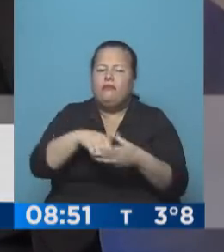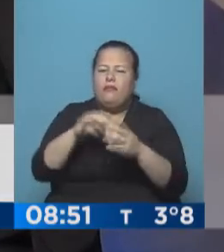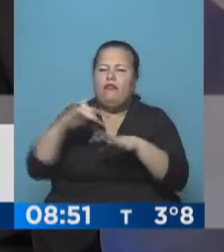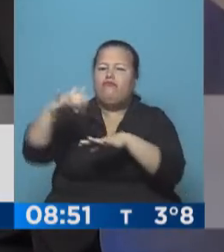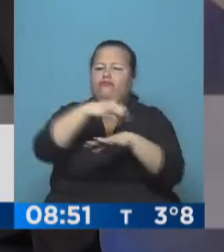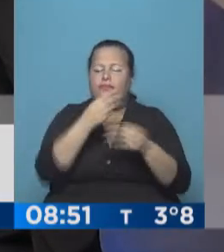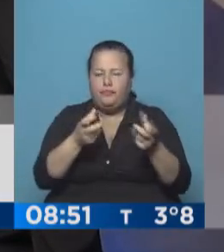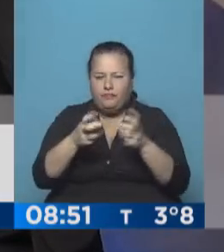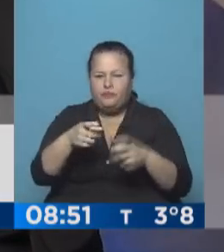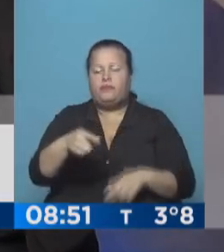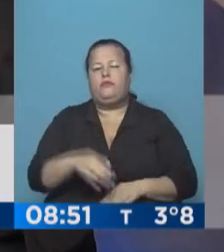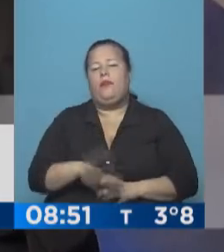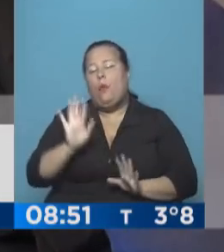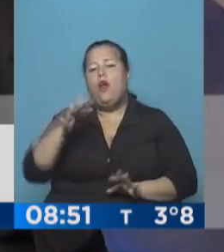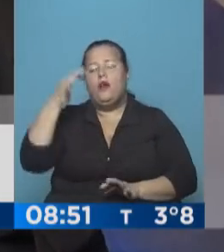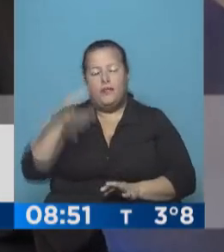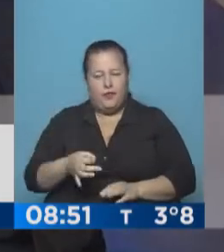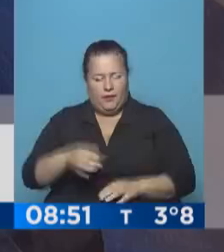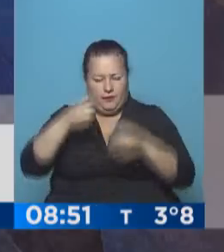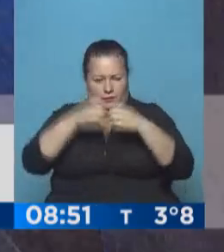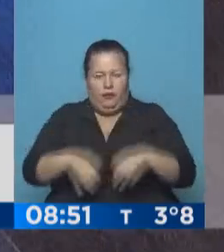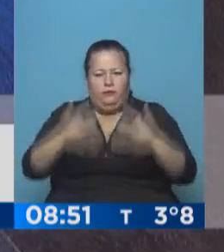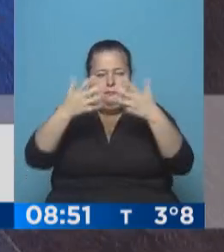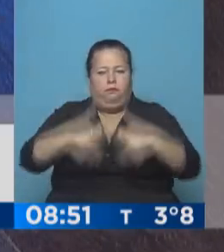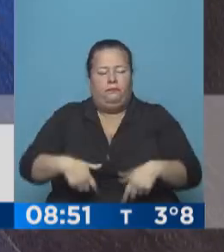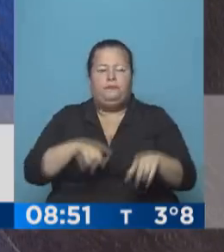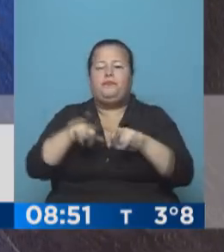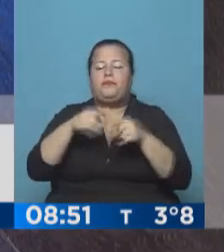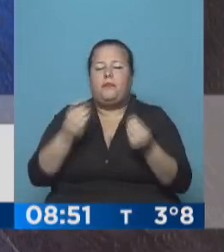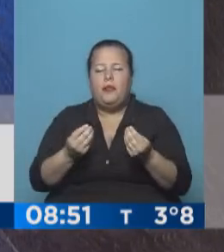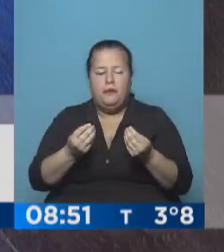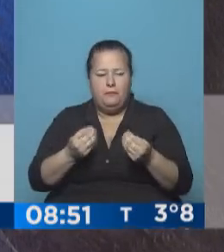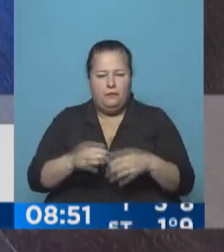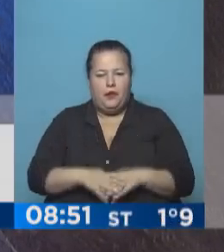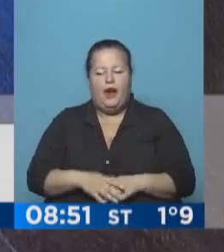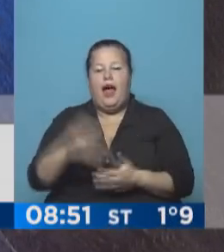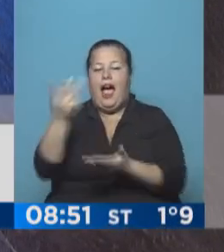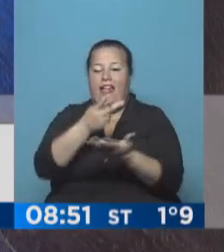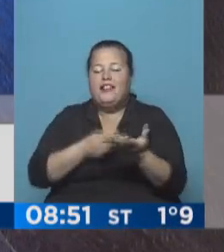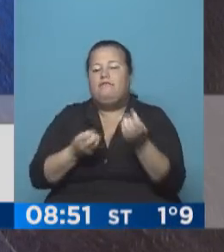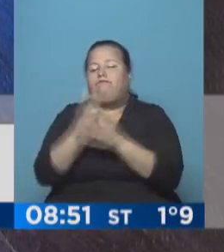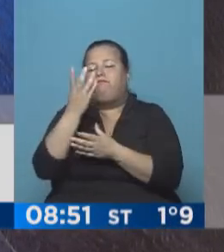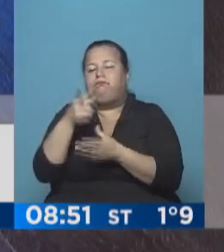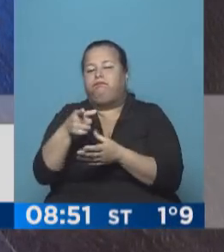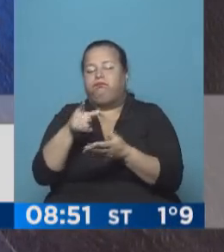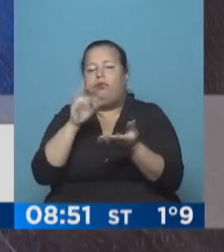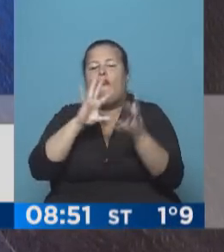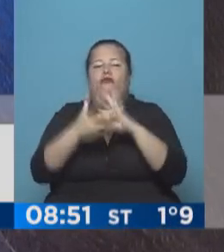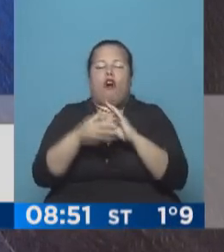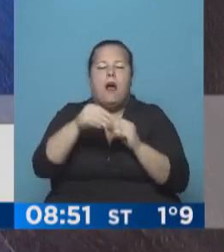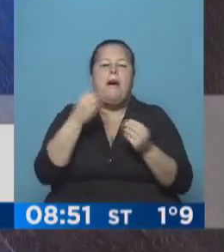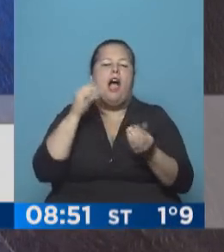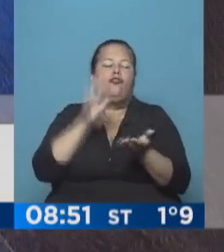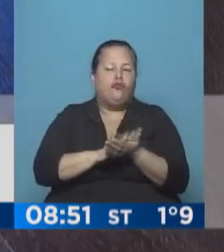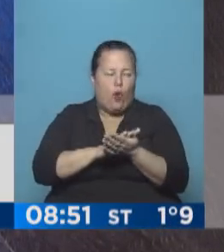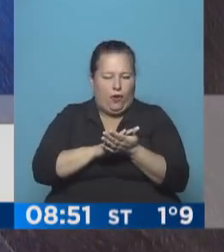este dron bueno básicamente digamos arrancó como un proyecto de carrera para diseño de un prototipo que tenga que